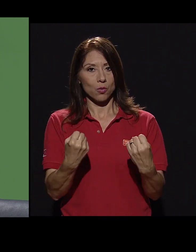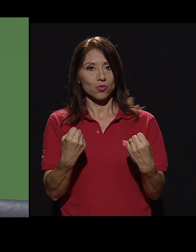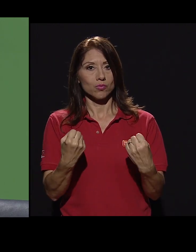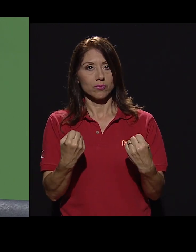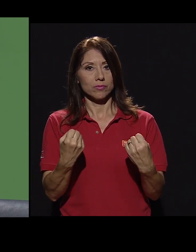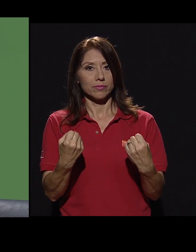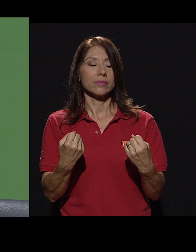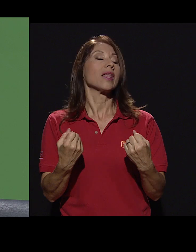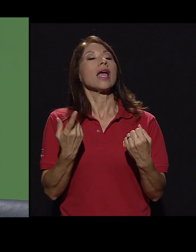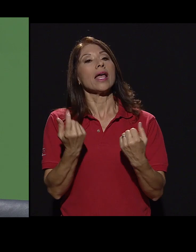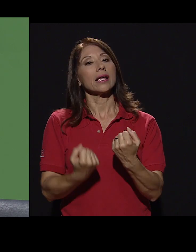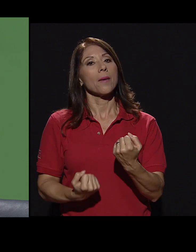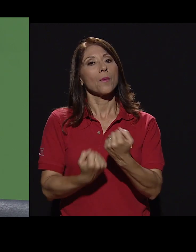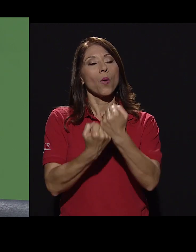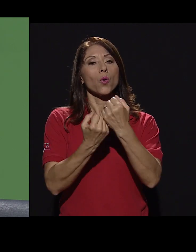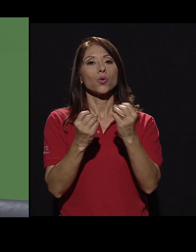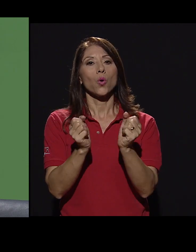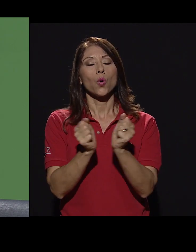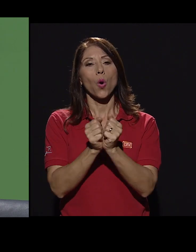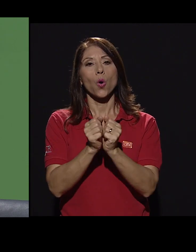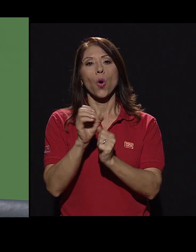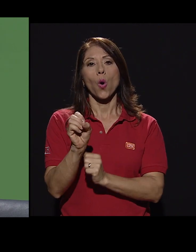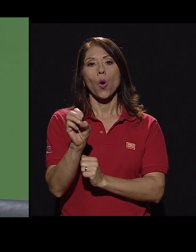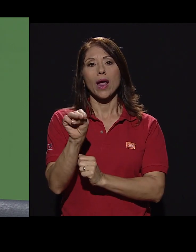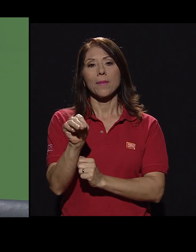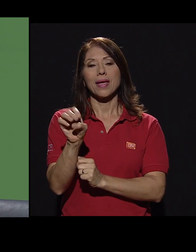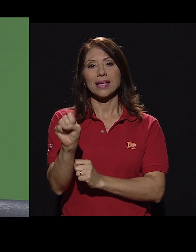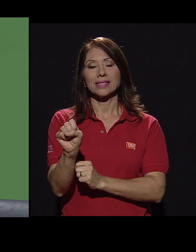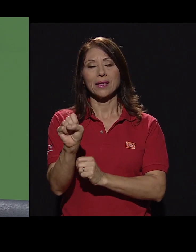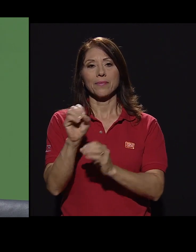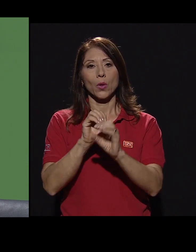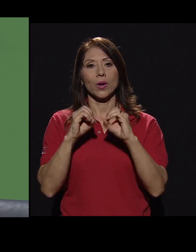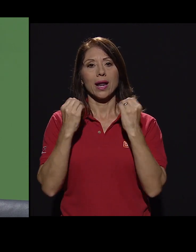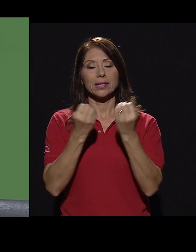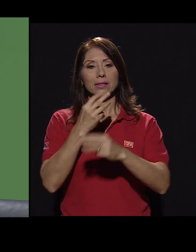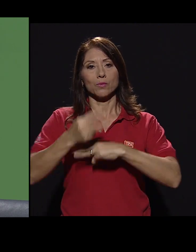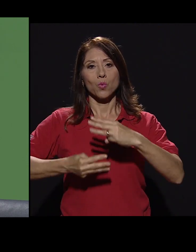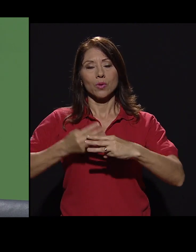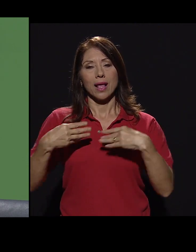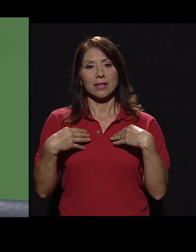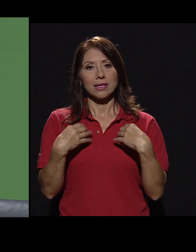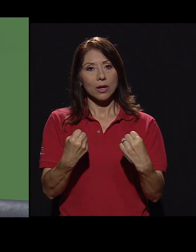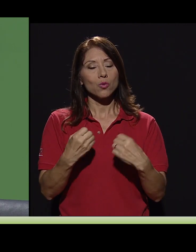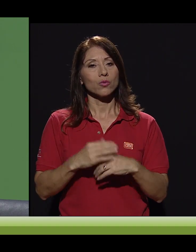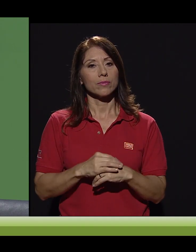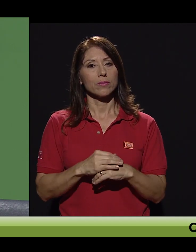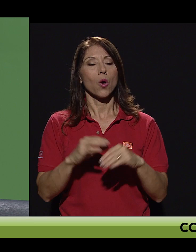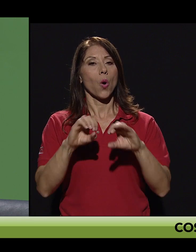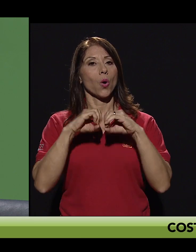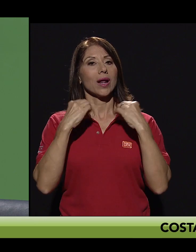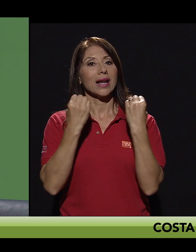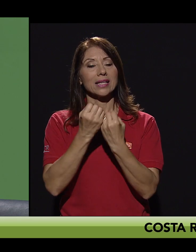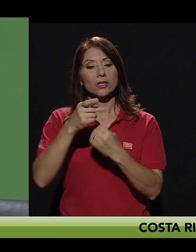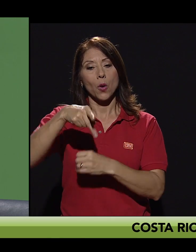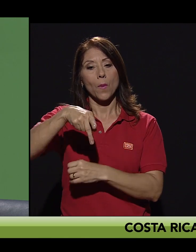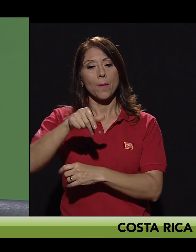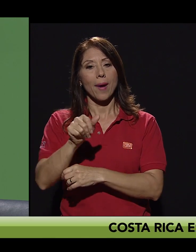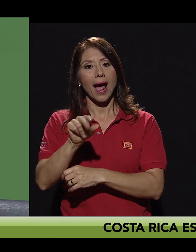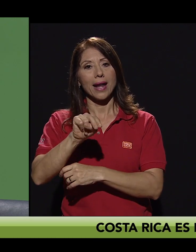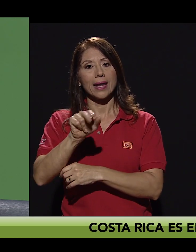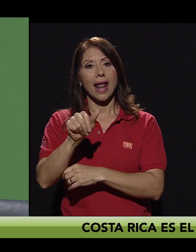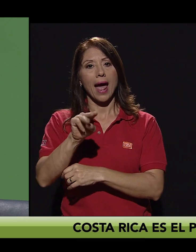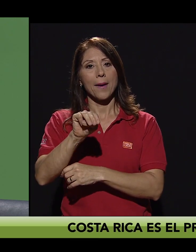Viene en apoyo con OMS Organización Mundial de la Salud Organización